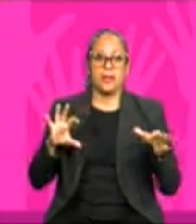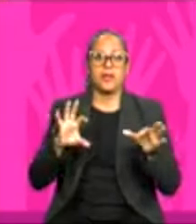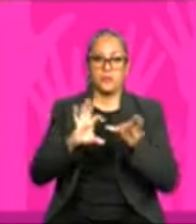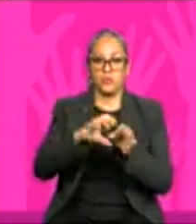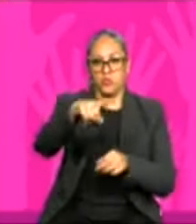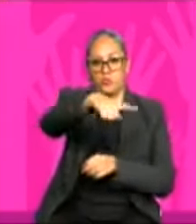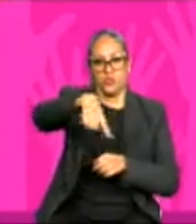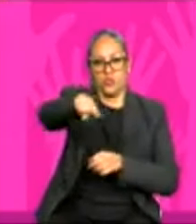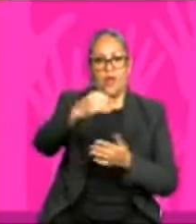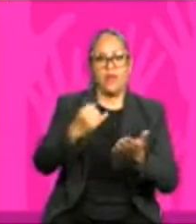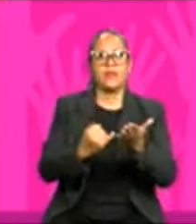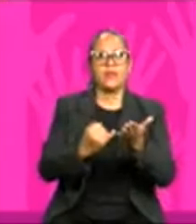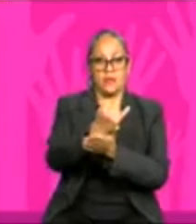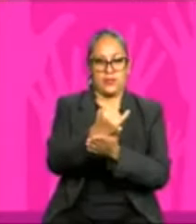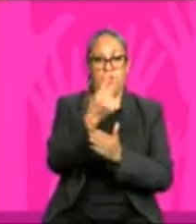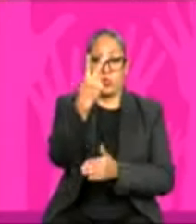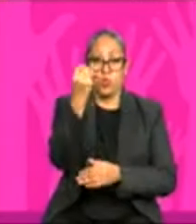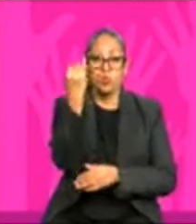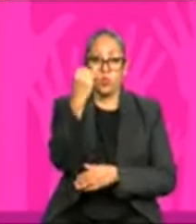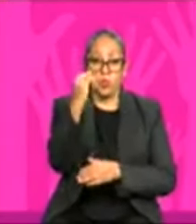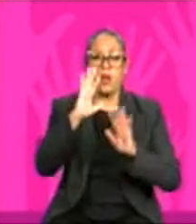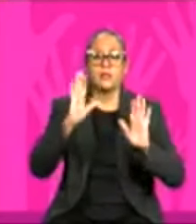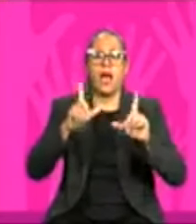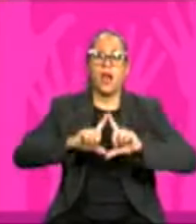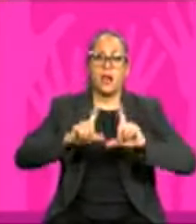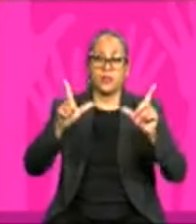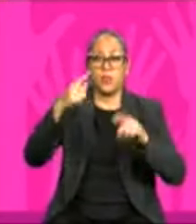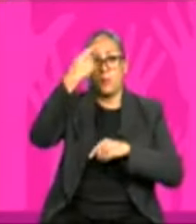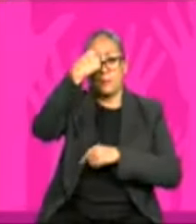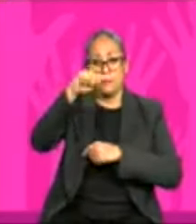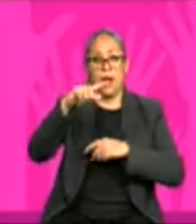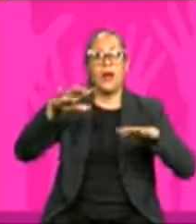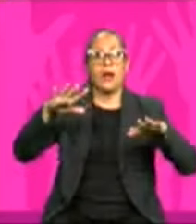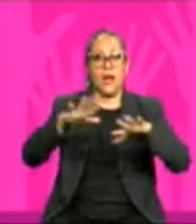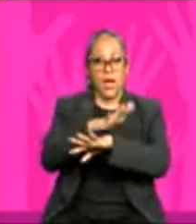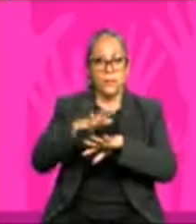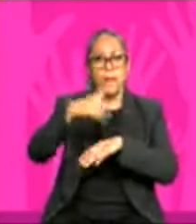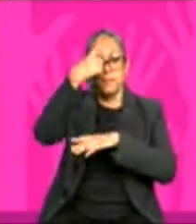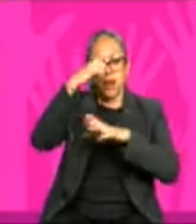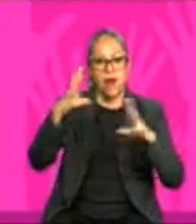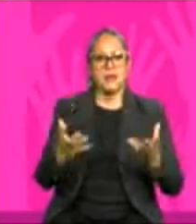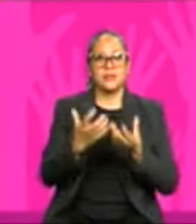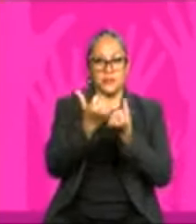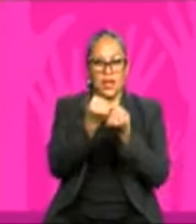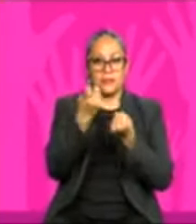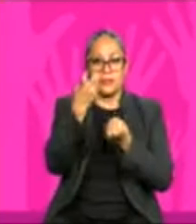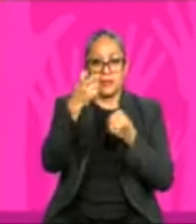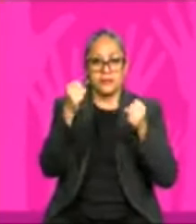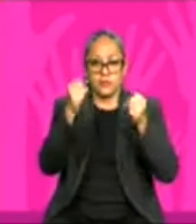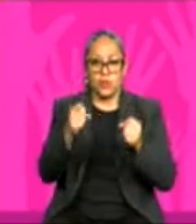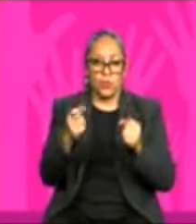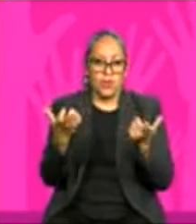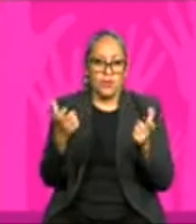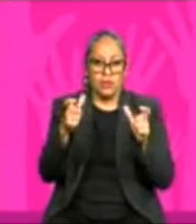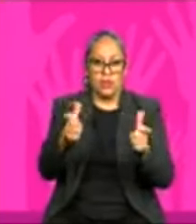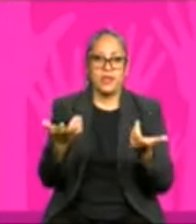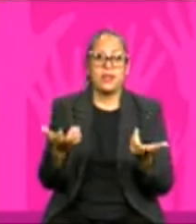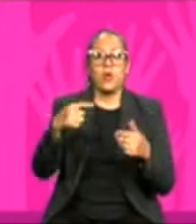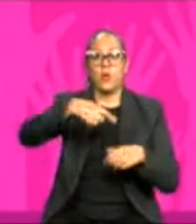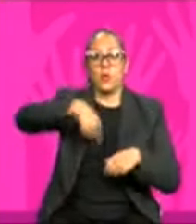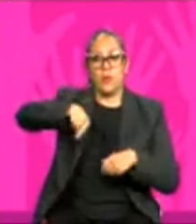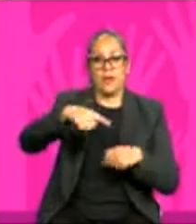de junio el pueblo de Morelos está listo para el cambio, para recuperar nuestra seguridad y nuestra dignidad como morelenses que